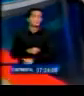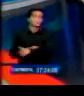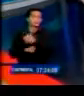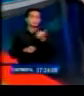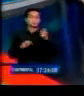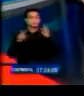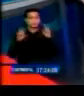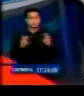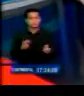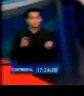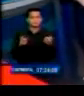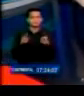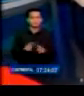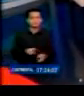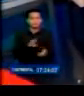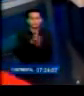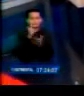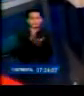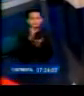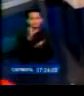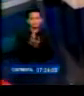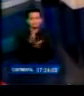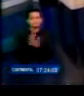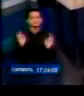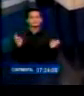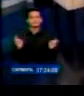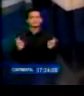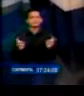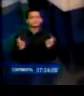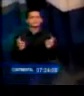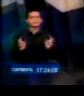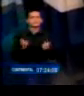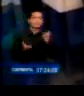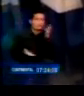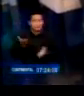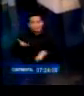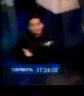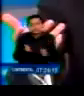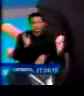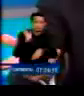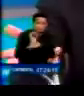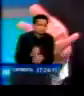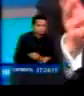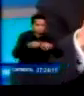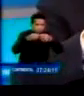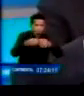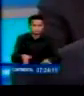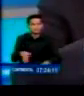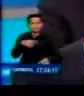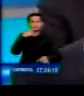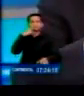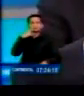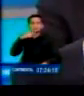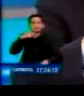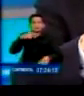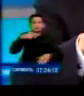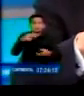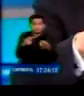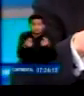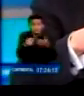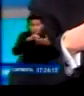tema que se venía hablando en términos de una eventual crisis económica es de que la moneda